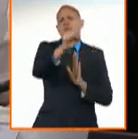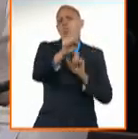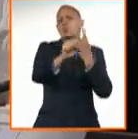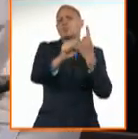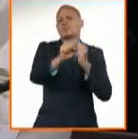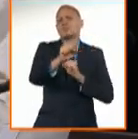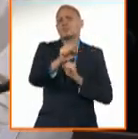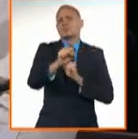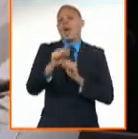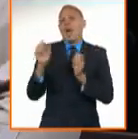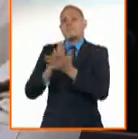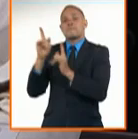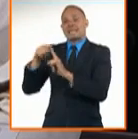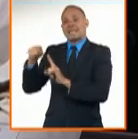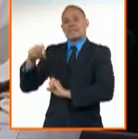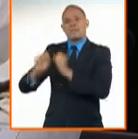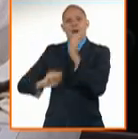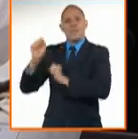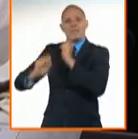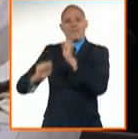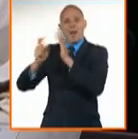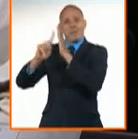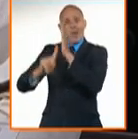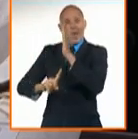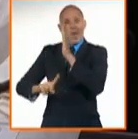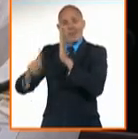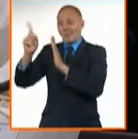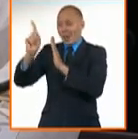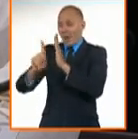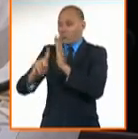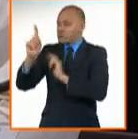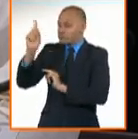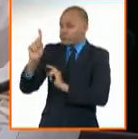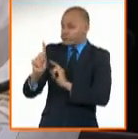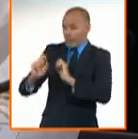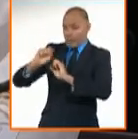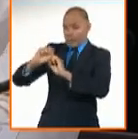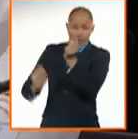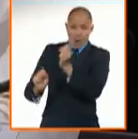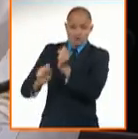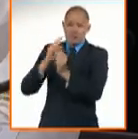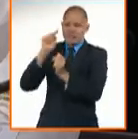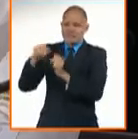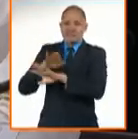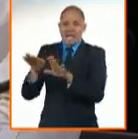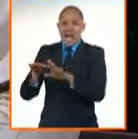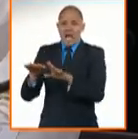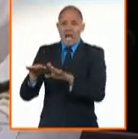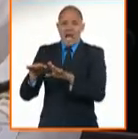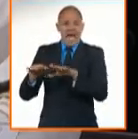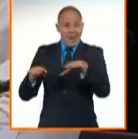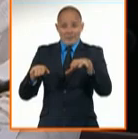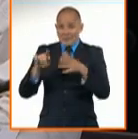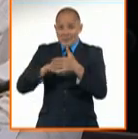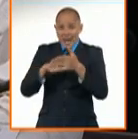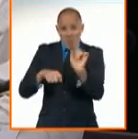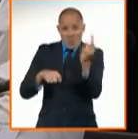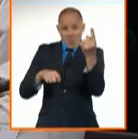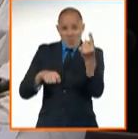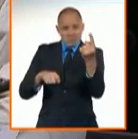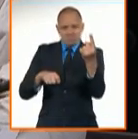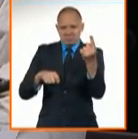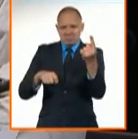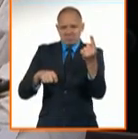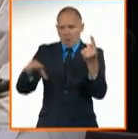en horario de la de la noche y la madrugada muy alto como estaba previsto y esas son las cosas que nos pasa normalmente está planificado como te repito